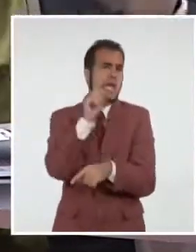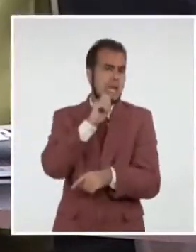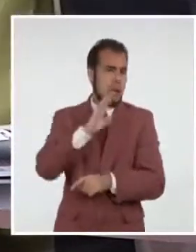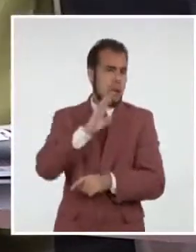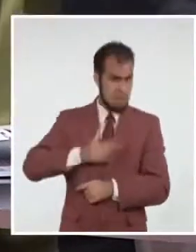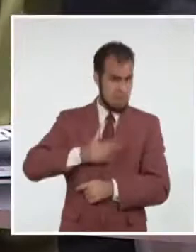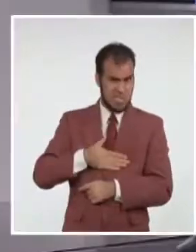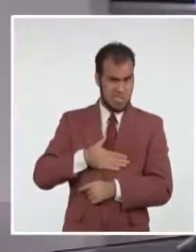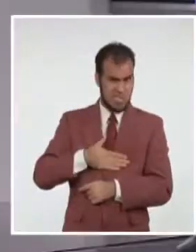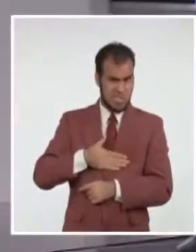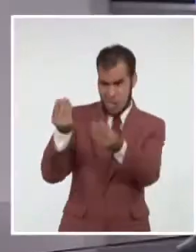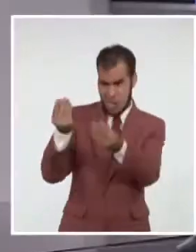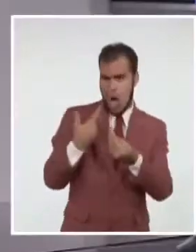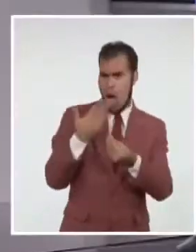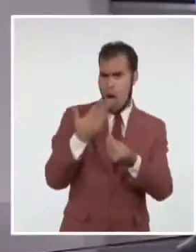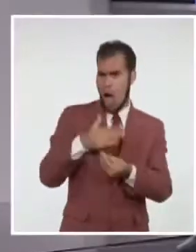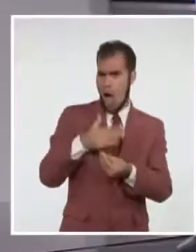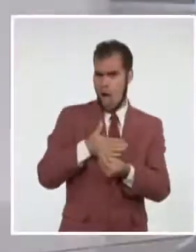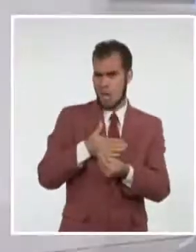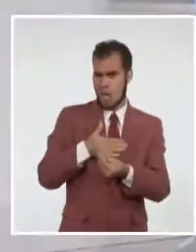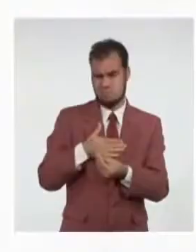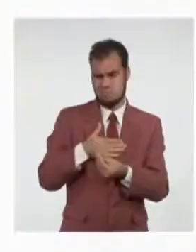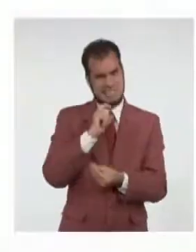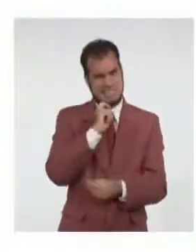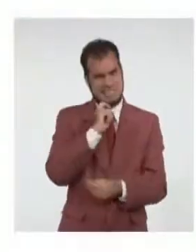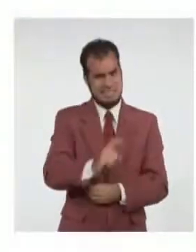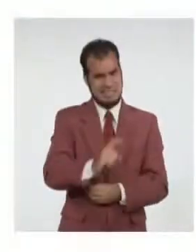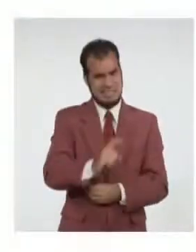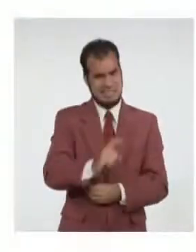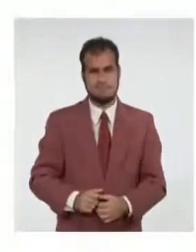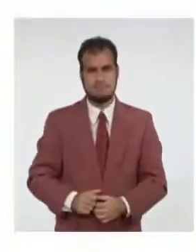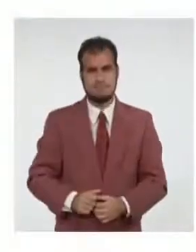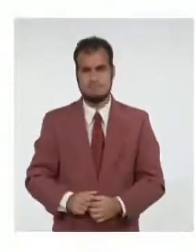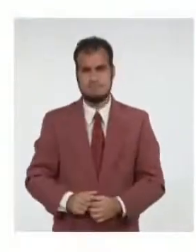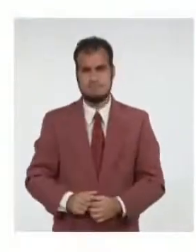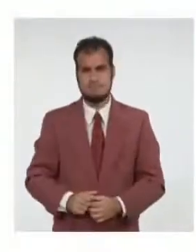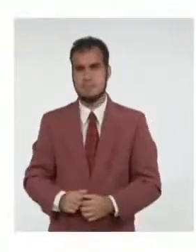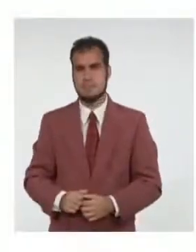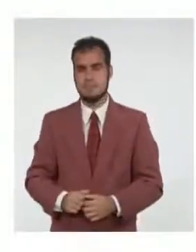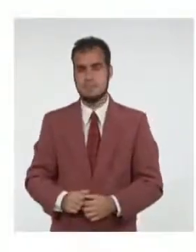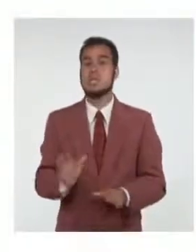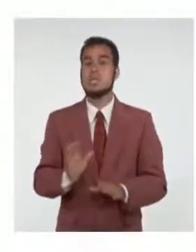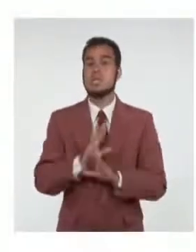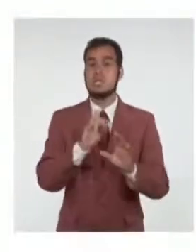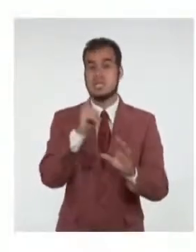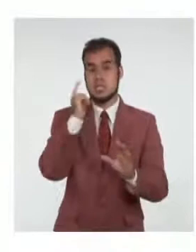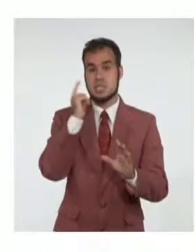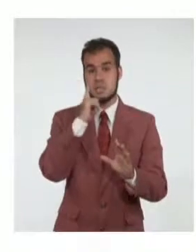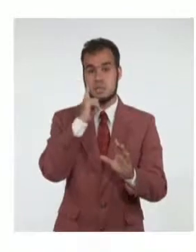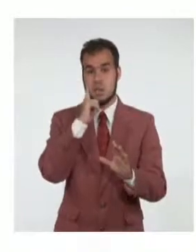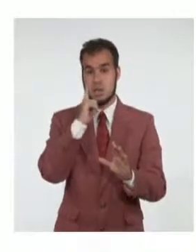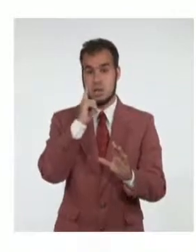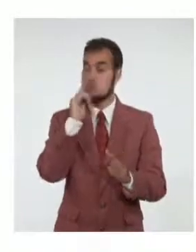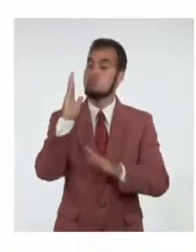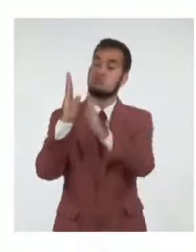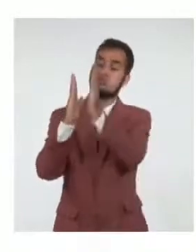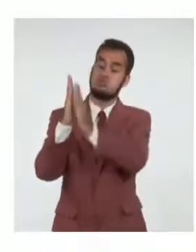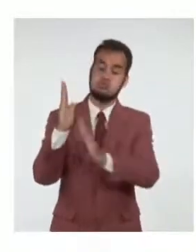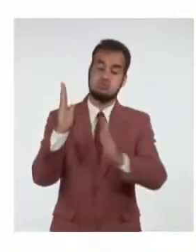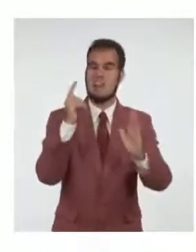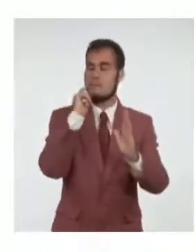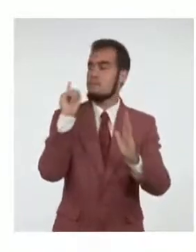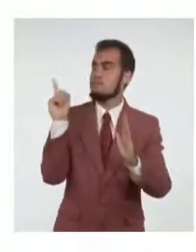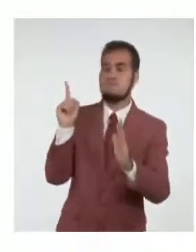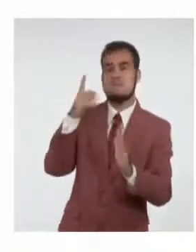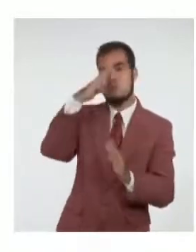lo que hubiera pasado exactamente. Adelante. Entonces acá, esto es Cuba. Les repito, nosotros el 12 de mayo, que fue cuando arrancó la intervención, lo